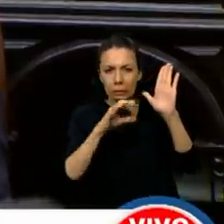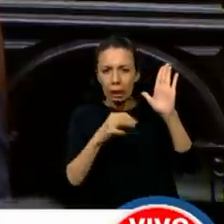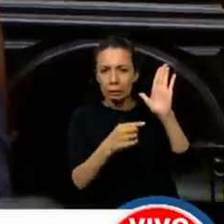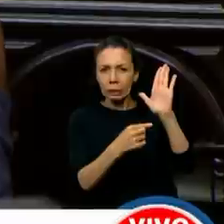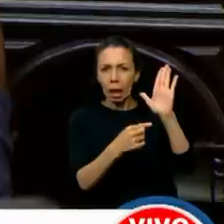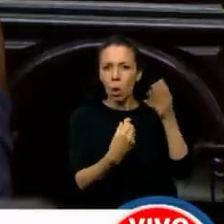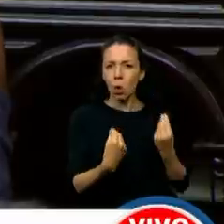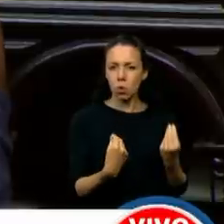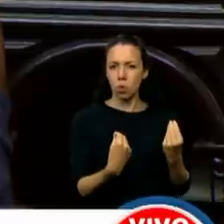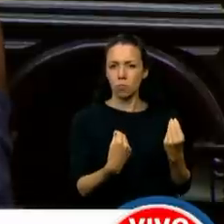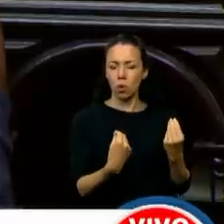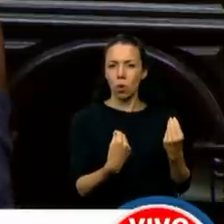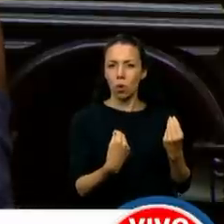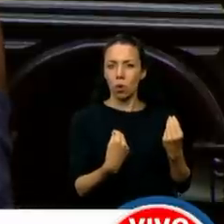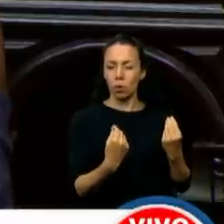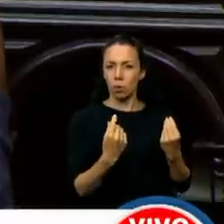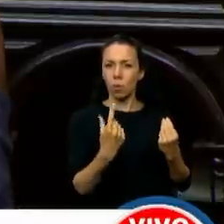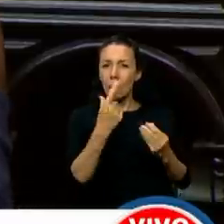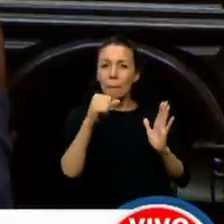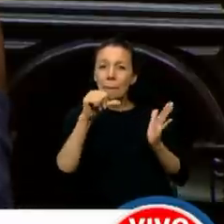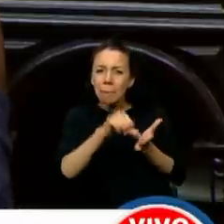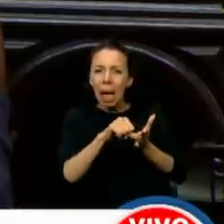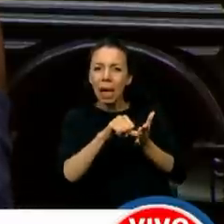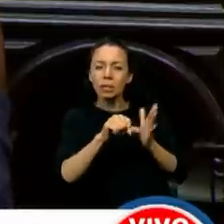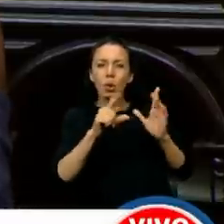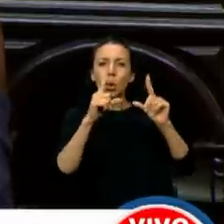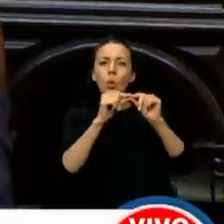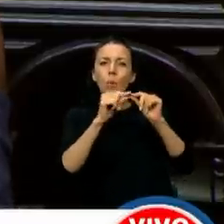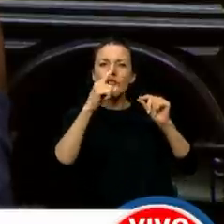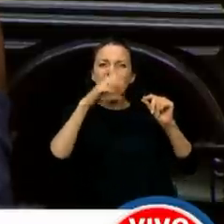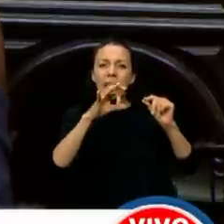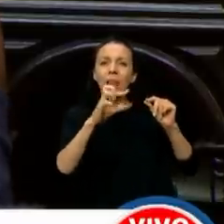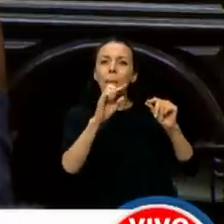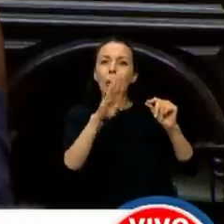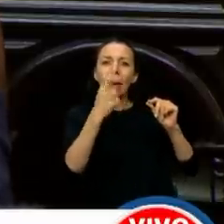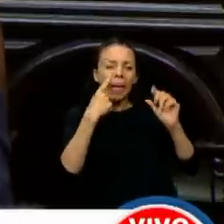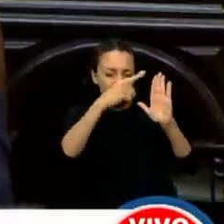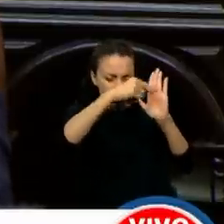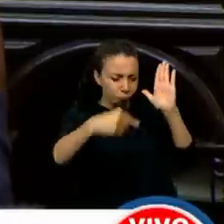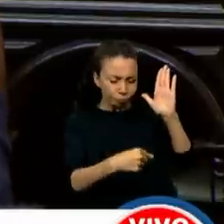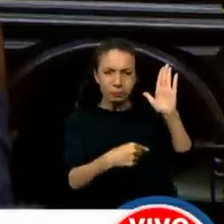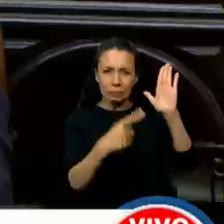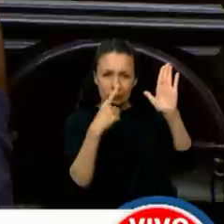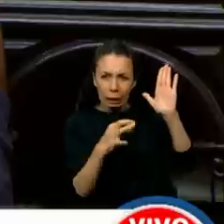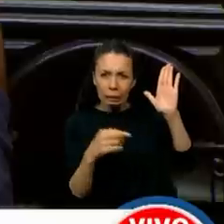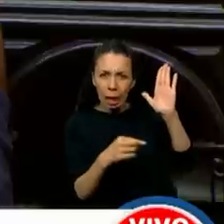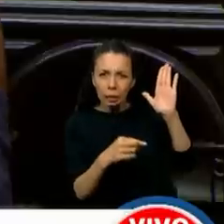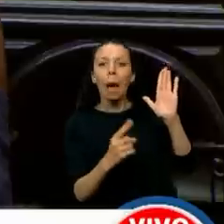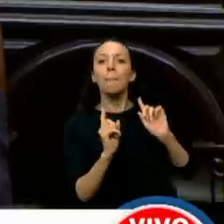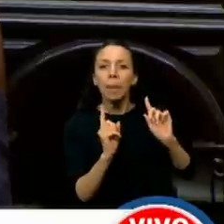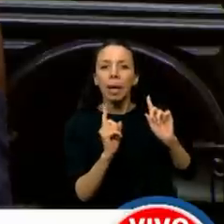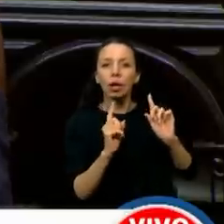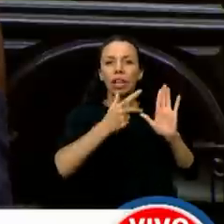cómo es posible que un país que está ubicado en el número 70 de la tabla a la vez está ubicado entre los